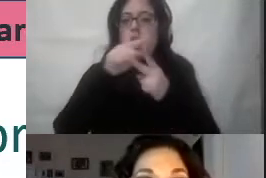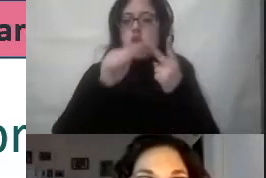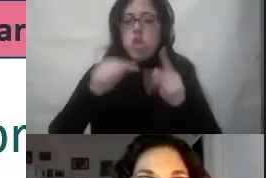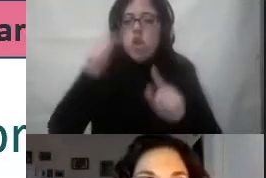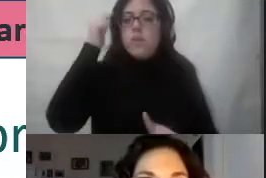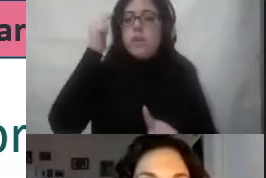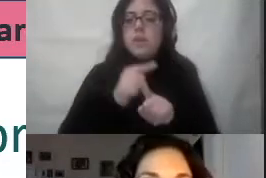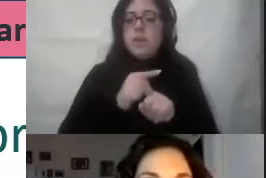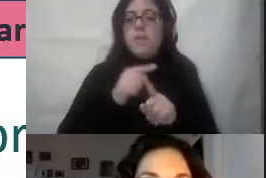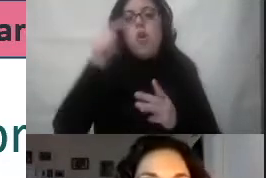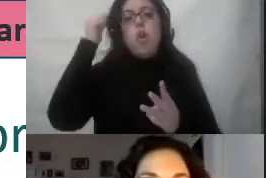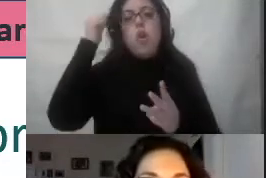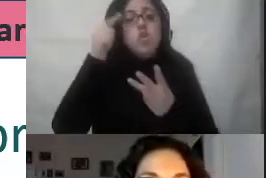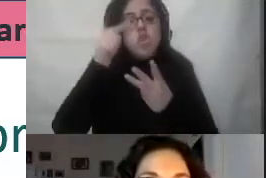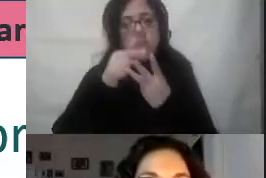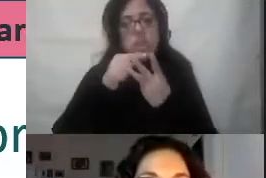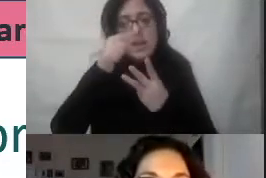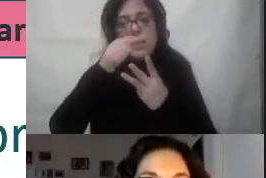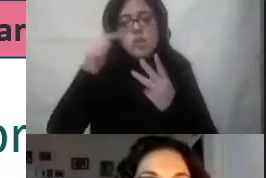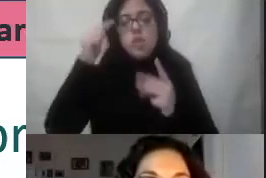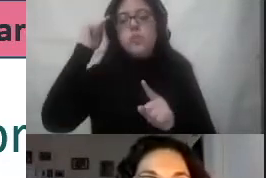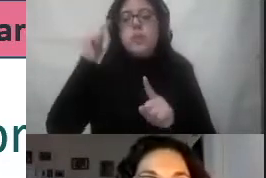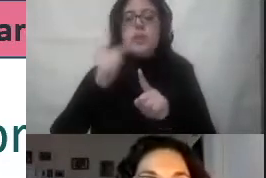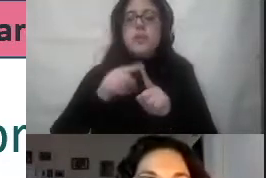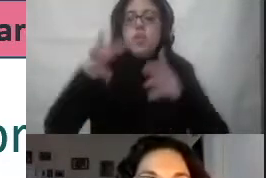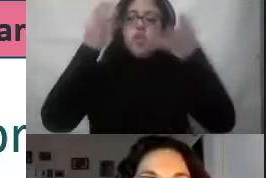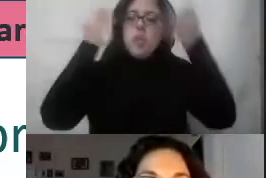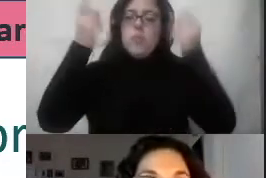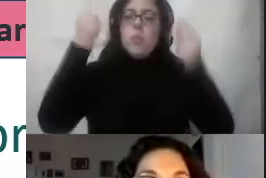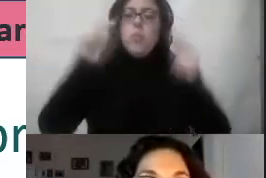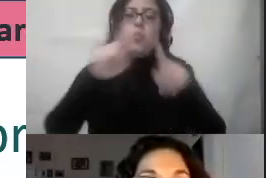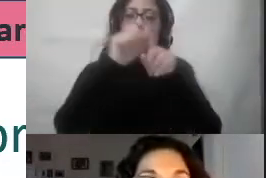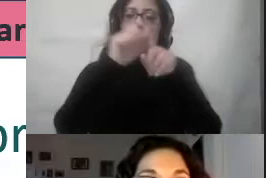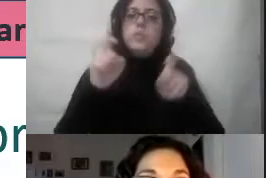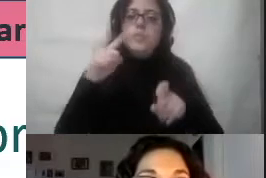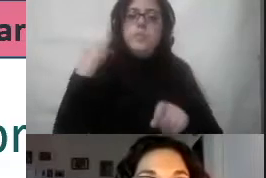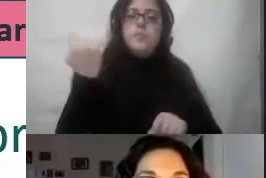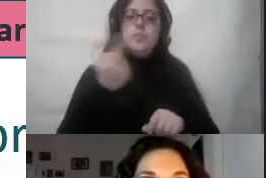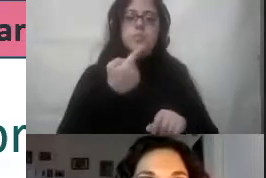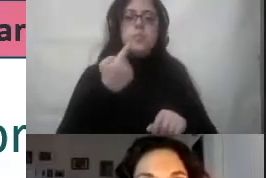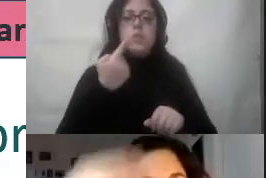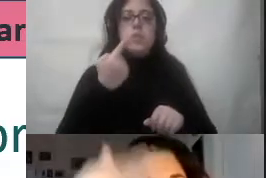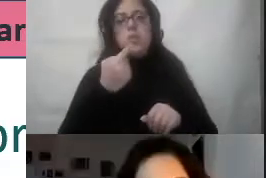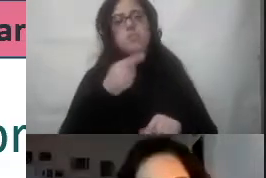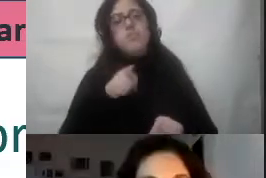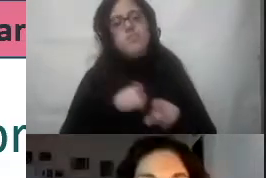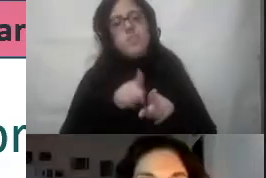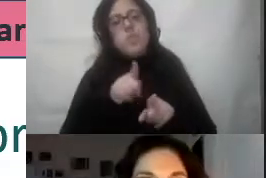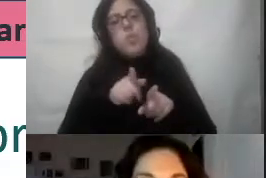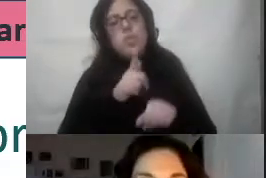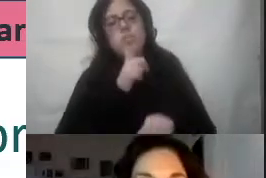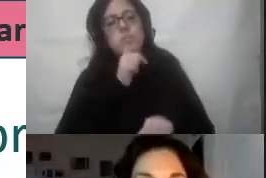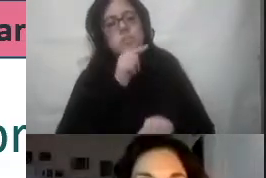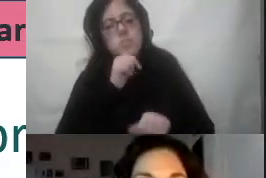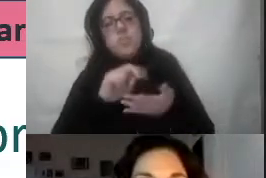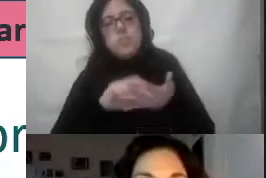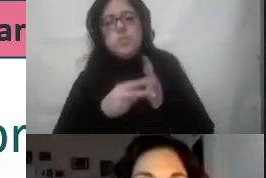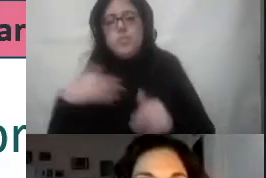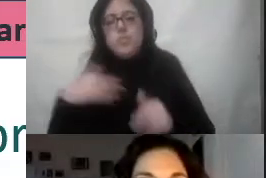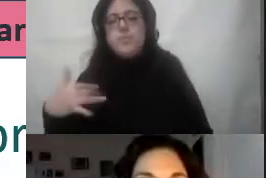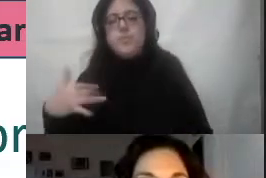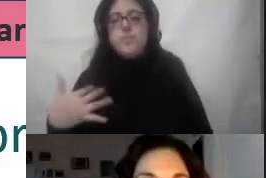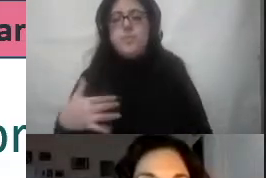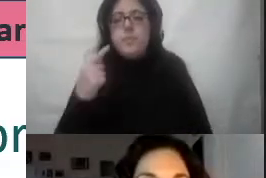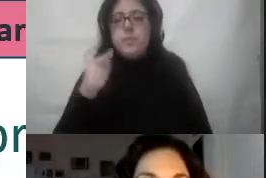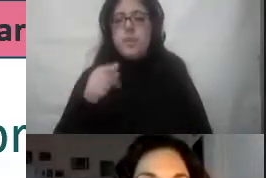tres objetivos de aprendizaje. Y la pregunta que nos hacemos, el problema socialmente relevante, que tiene ahí, ¿verdad?, un texto